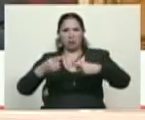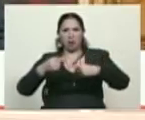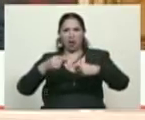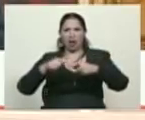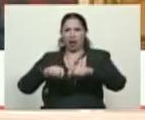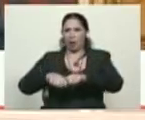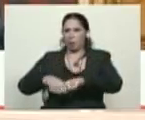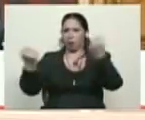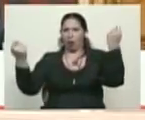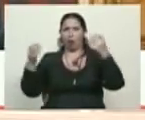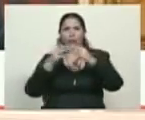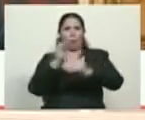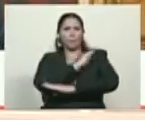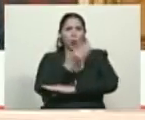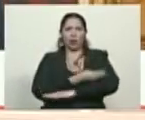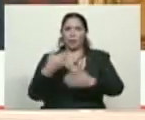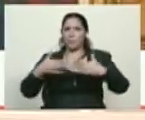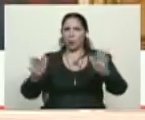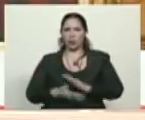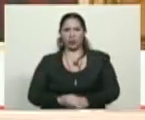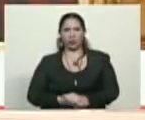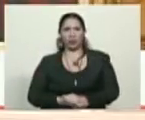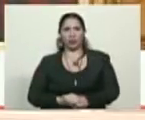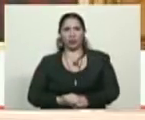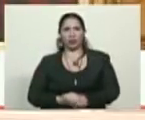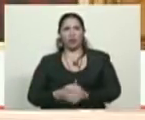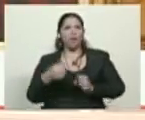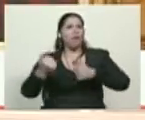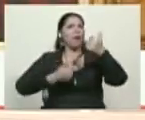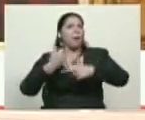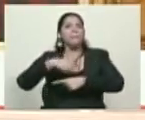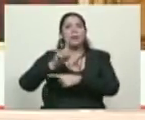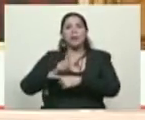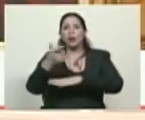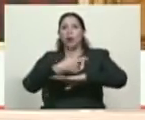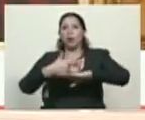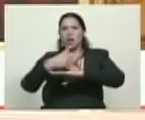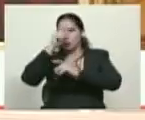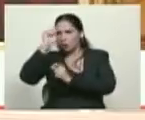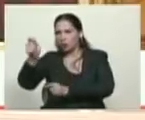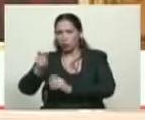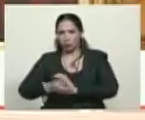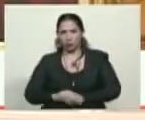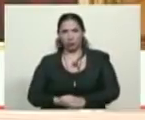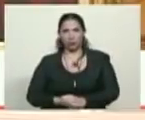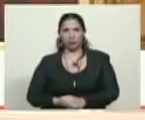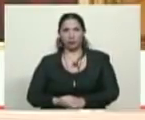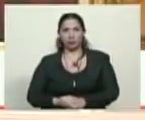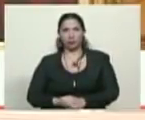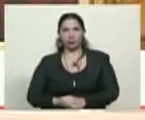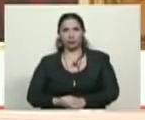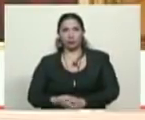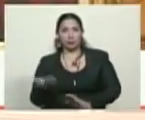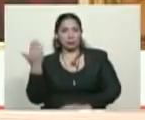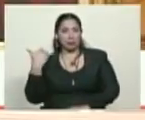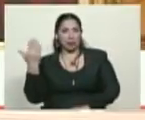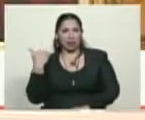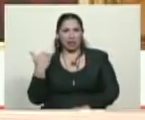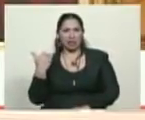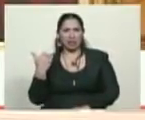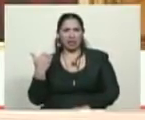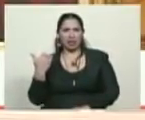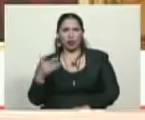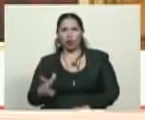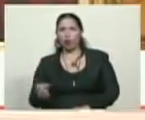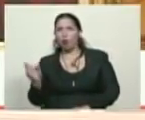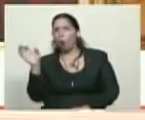los poderes públicos. ¿Y cuál fue el primer gobierno que reconoció aquella barrabasada